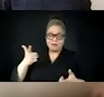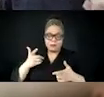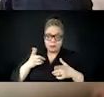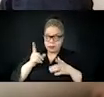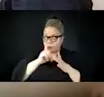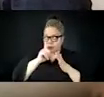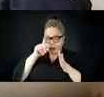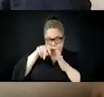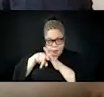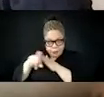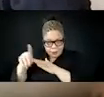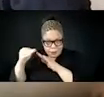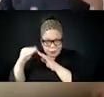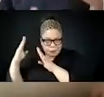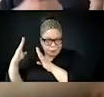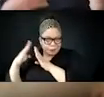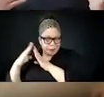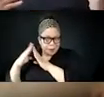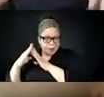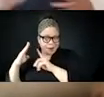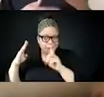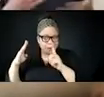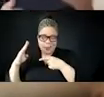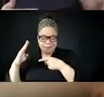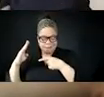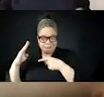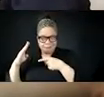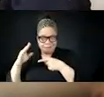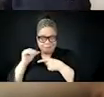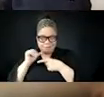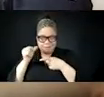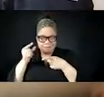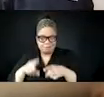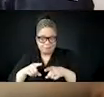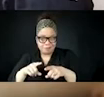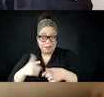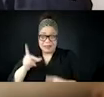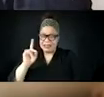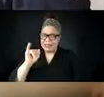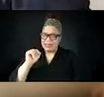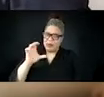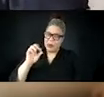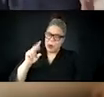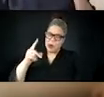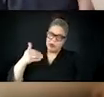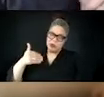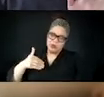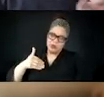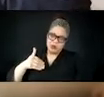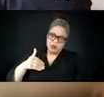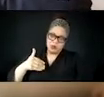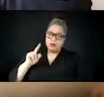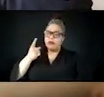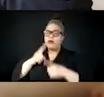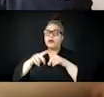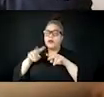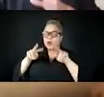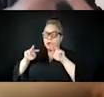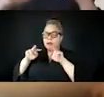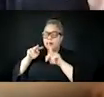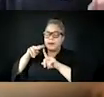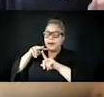hace comunidades a veces es solo para vigilar para monitorear que es como